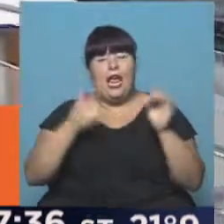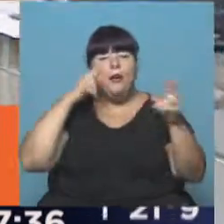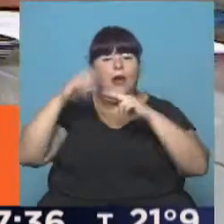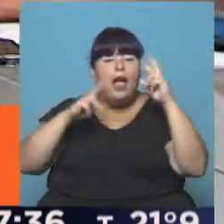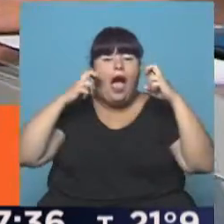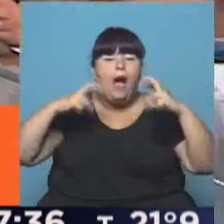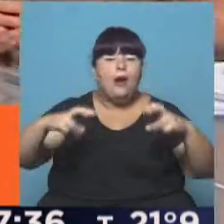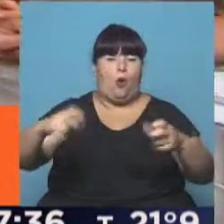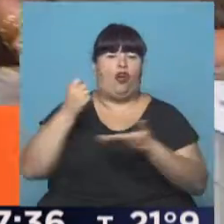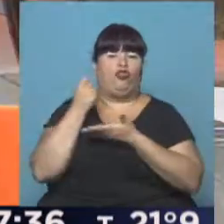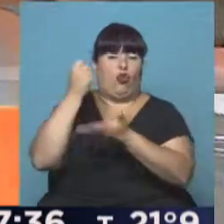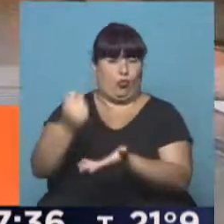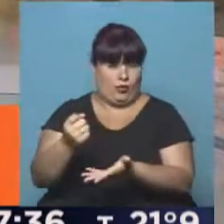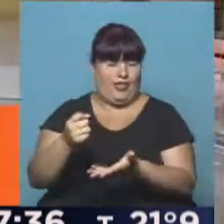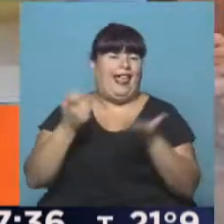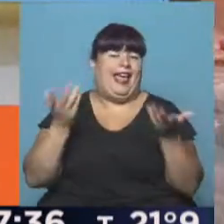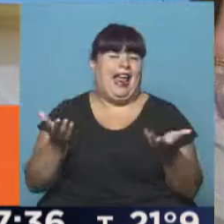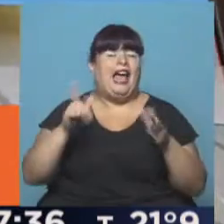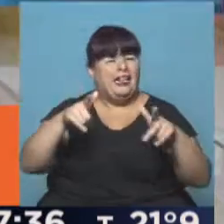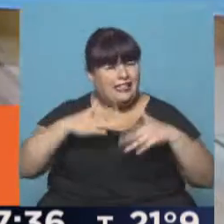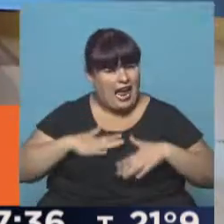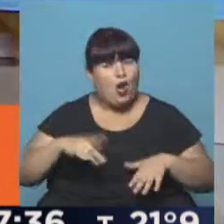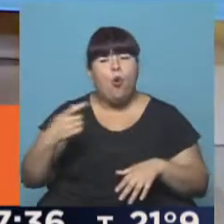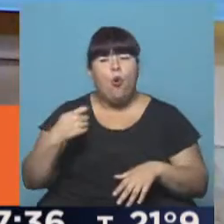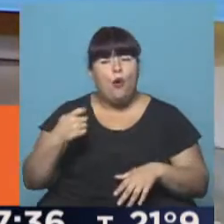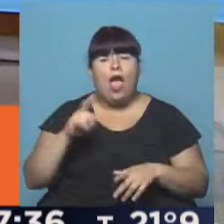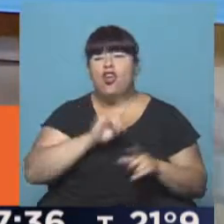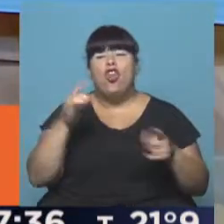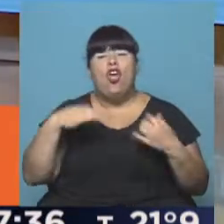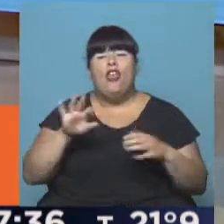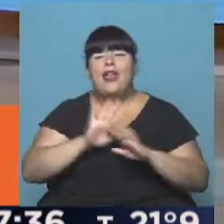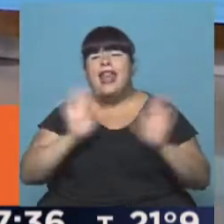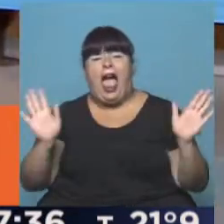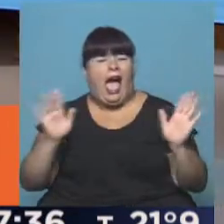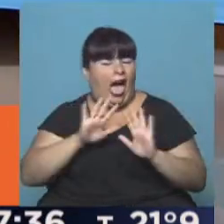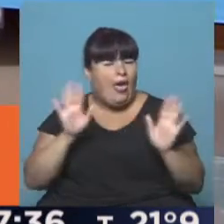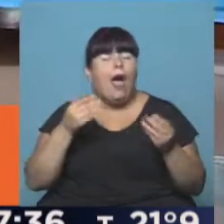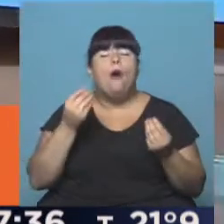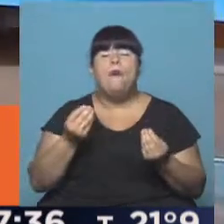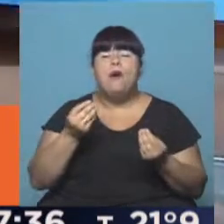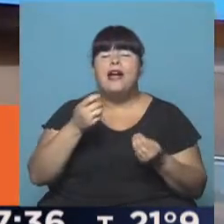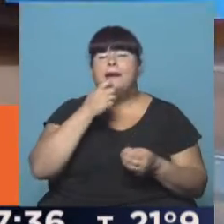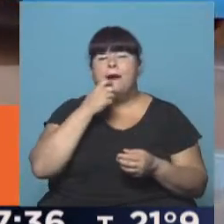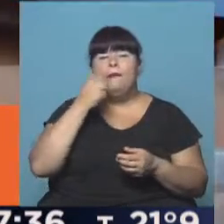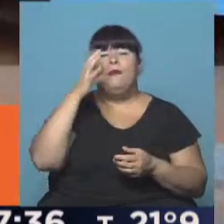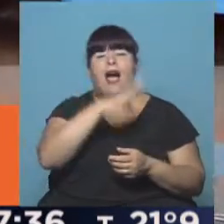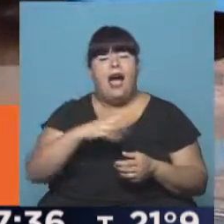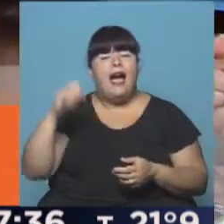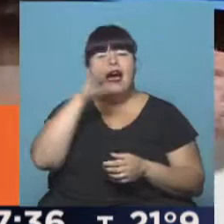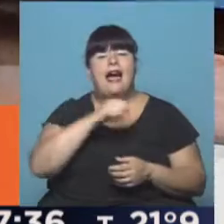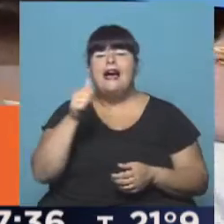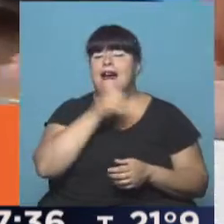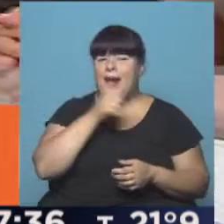una revisión del subsidio. Obviamente que se queden tranquilos los jubilados porque no tienen que hacer nada porque los que vienen retirando los